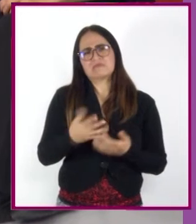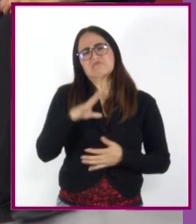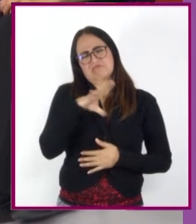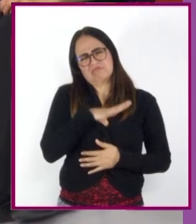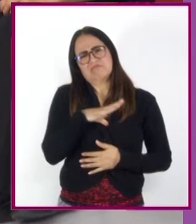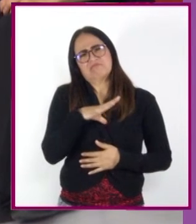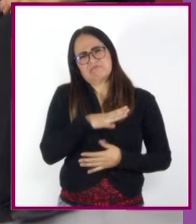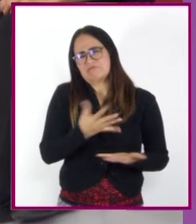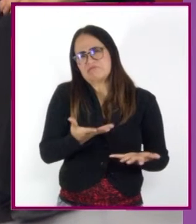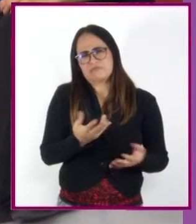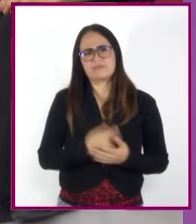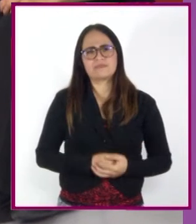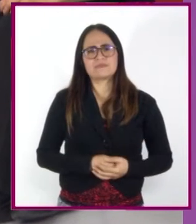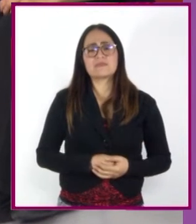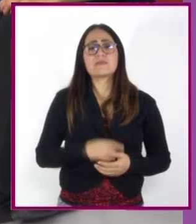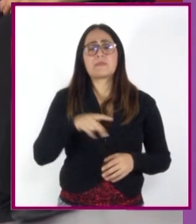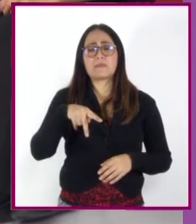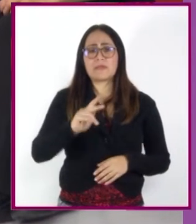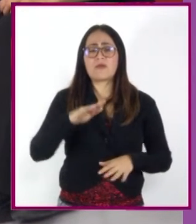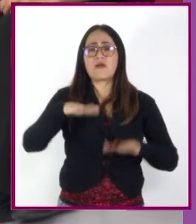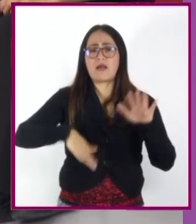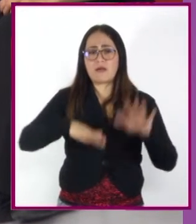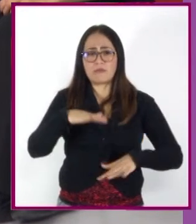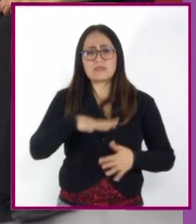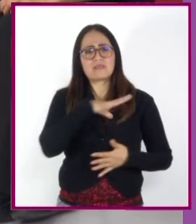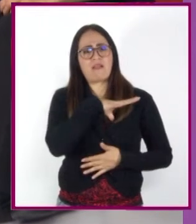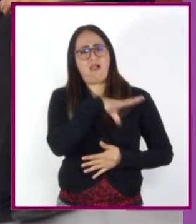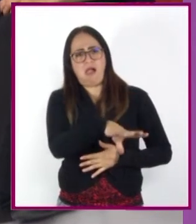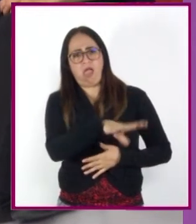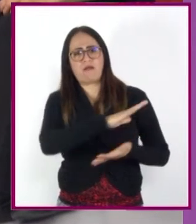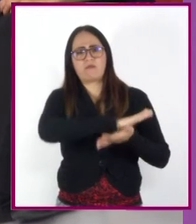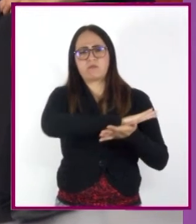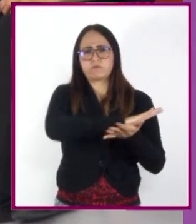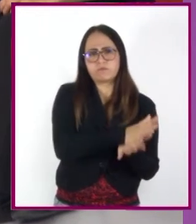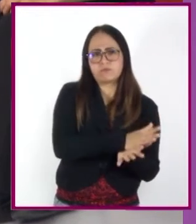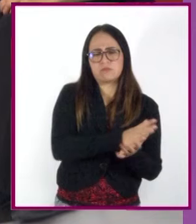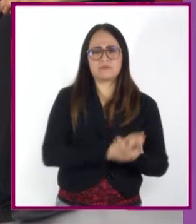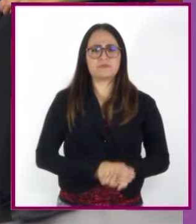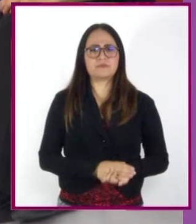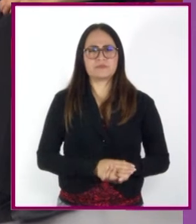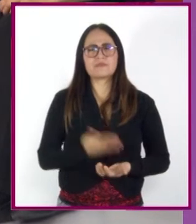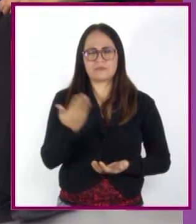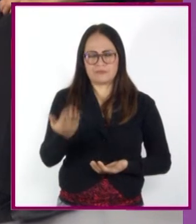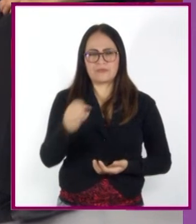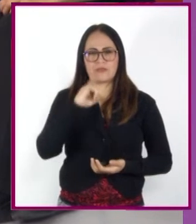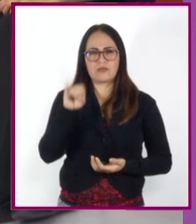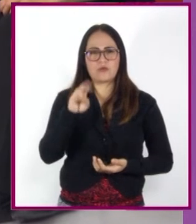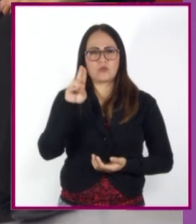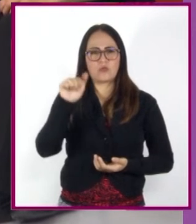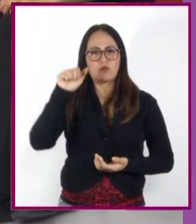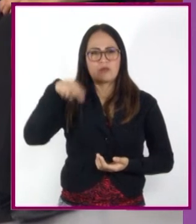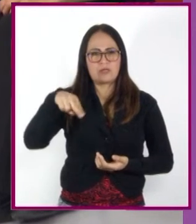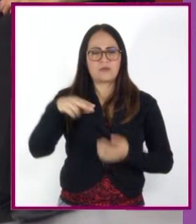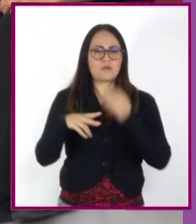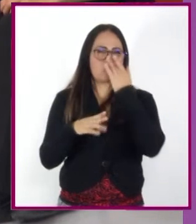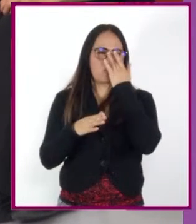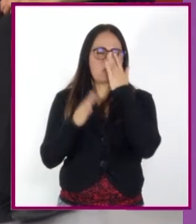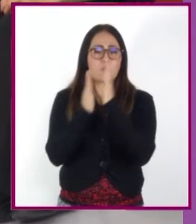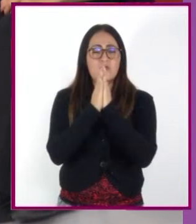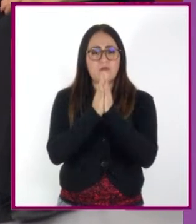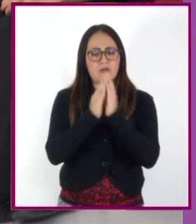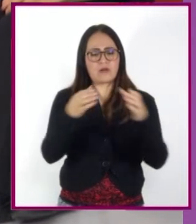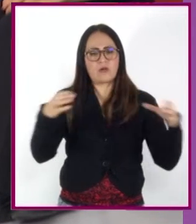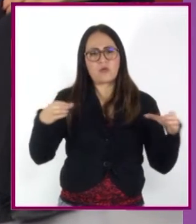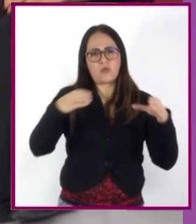por la cual también discriminamos y excluimos. Juan Carlos, hablemos de las personas de la